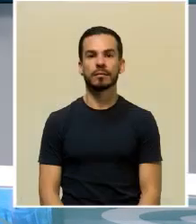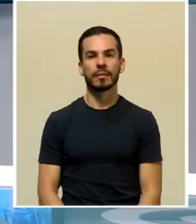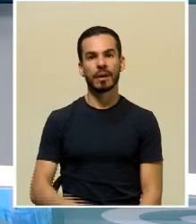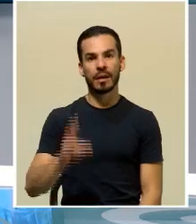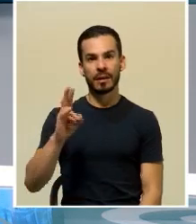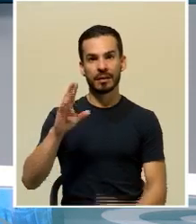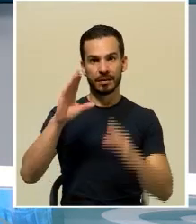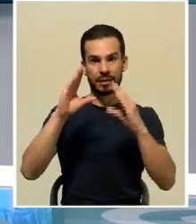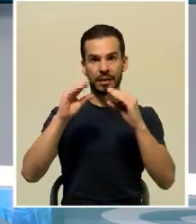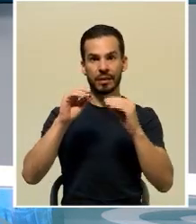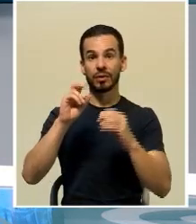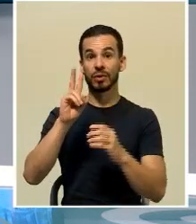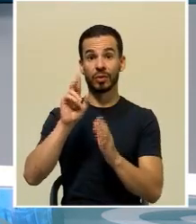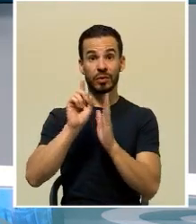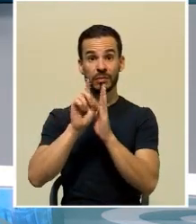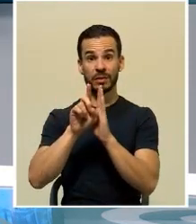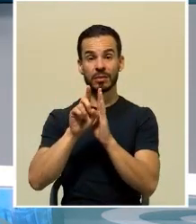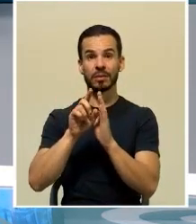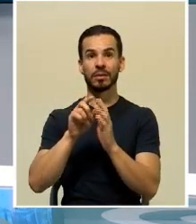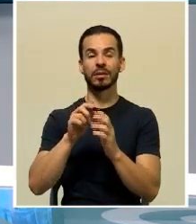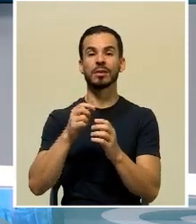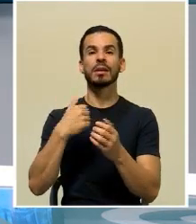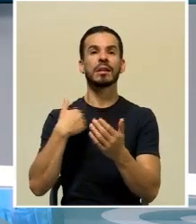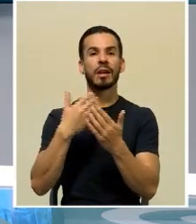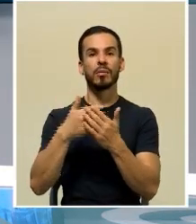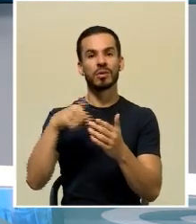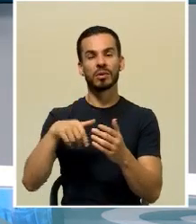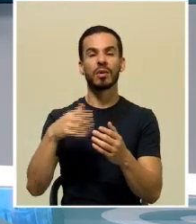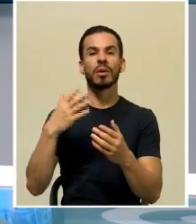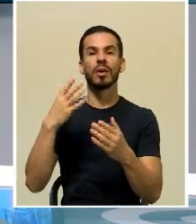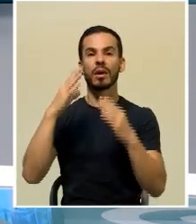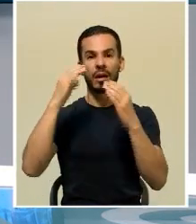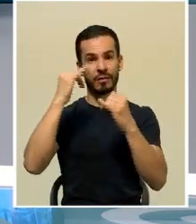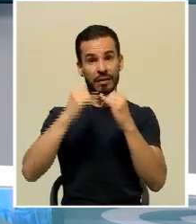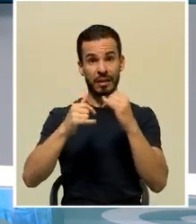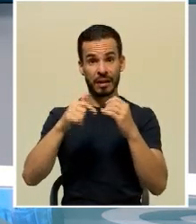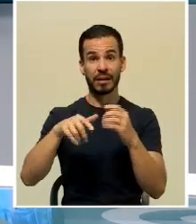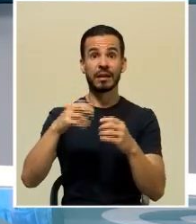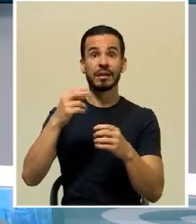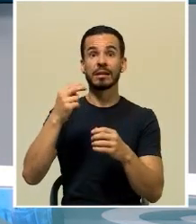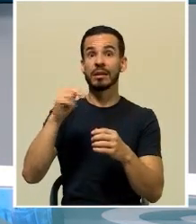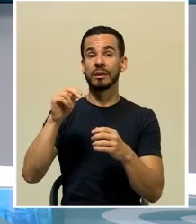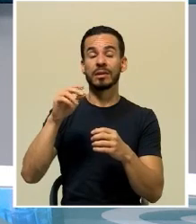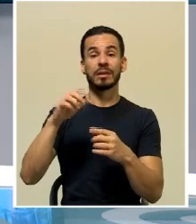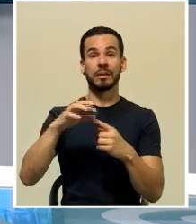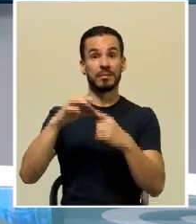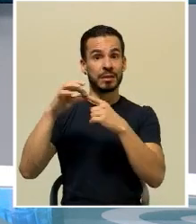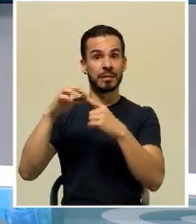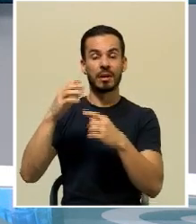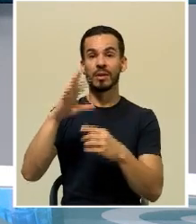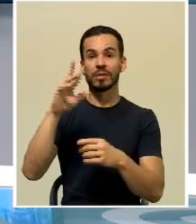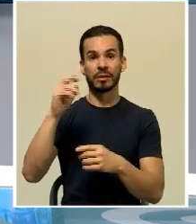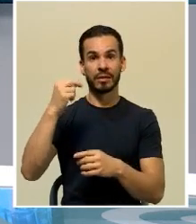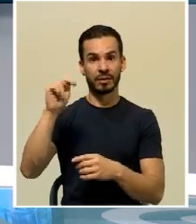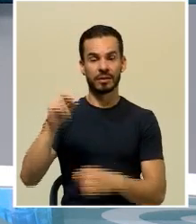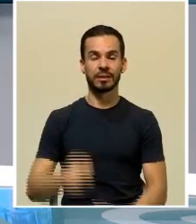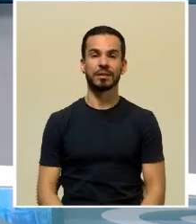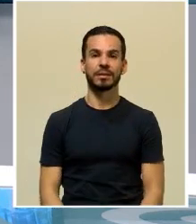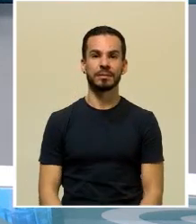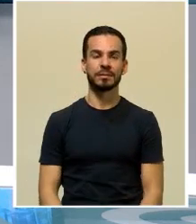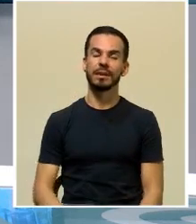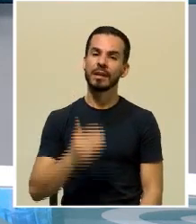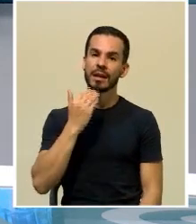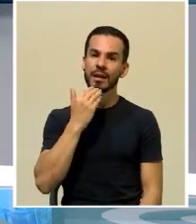A las 7 de la noche, con 2 minutos, llegamos por hoy al final de esta edición estelar de Costa Rica Noticias.